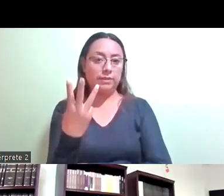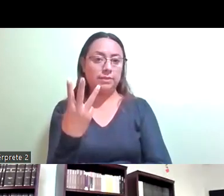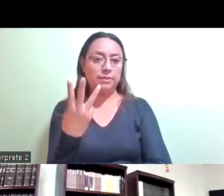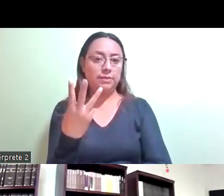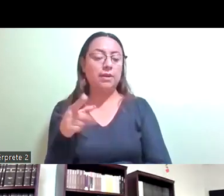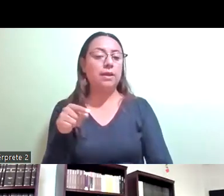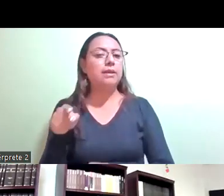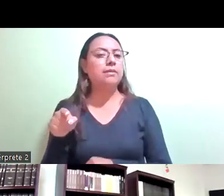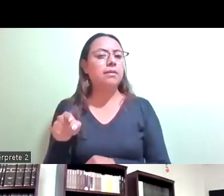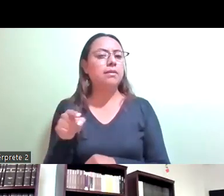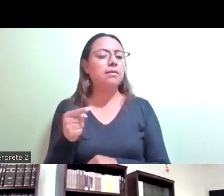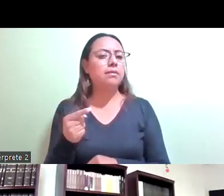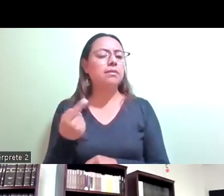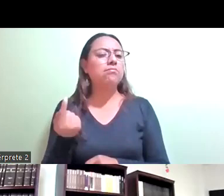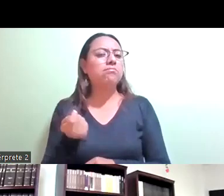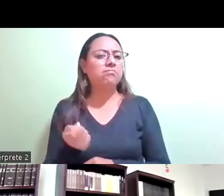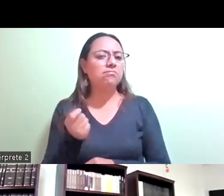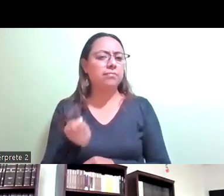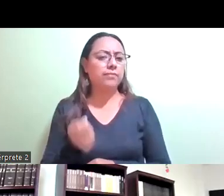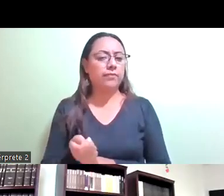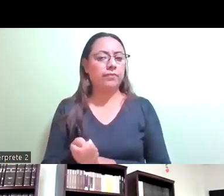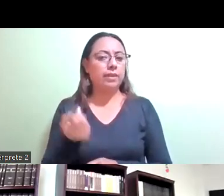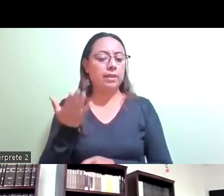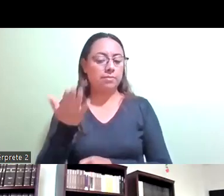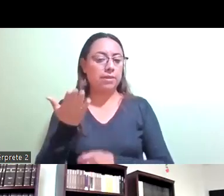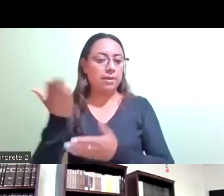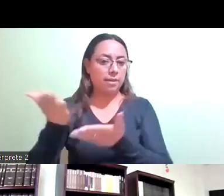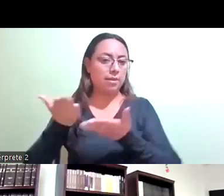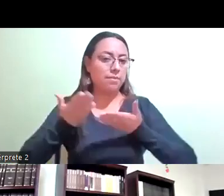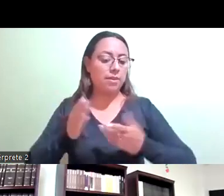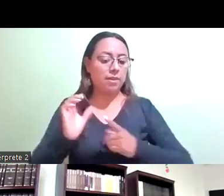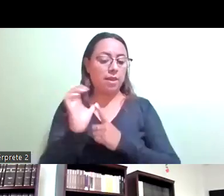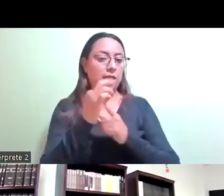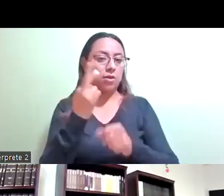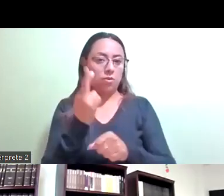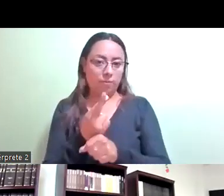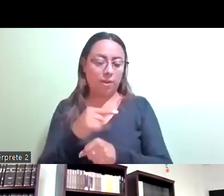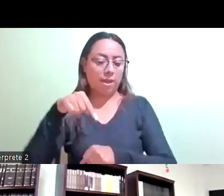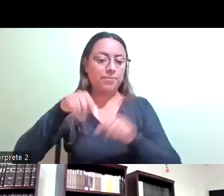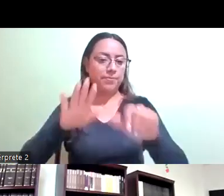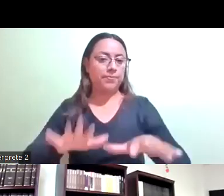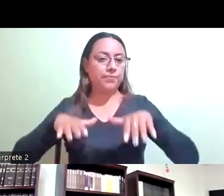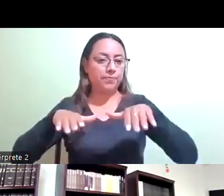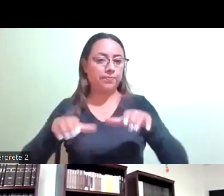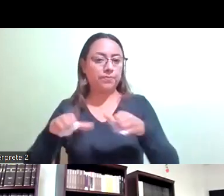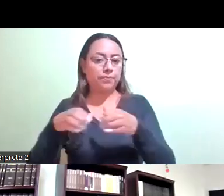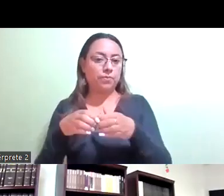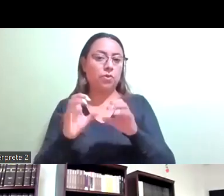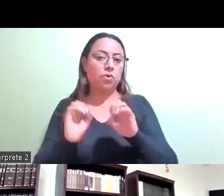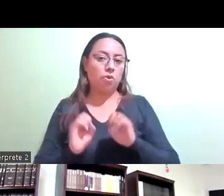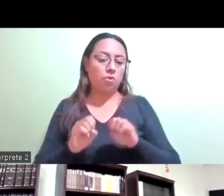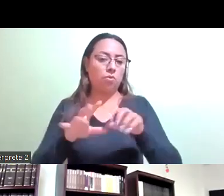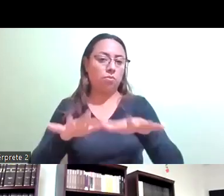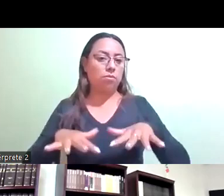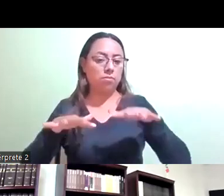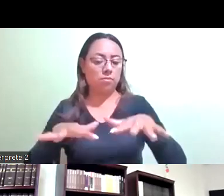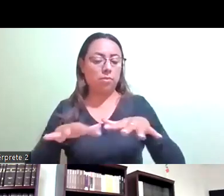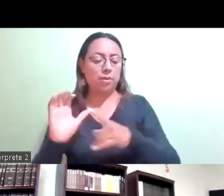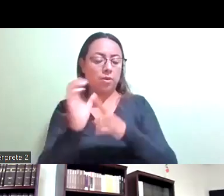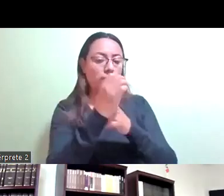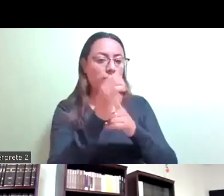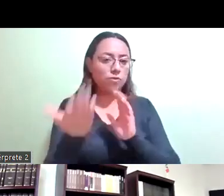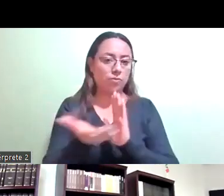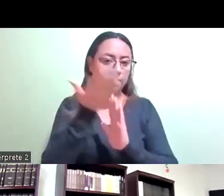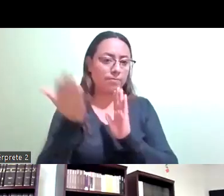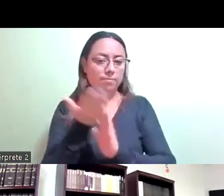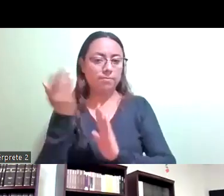pedía la asistencia del comisionado al Congreso o al Pleno de la Comisión de Reconstrucción,